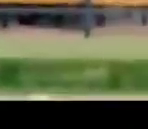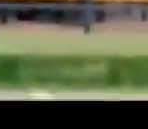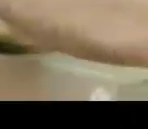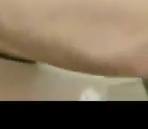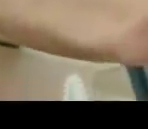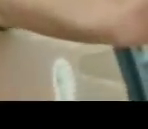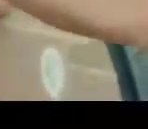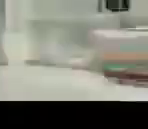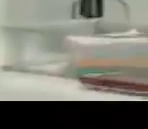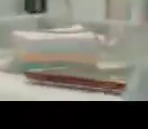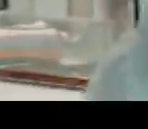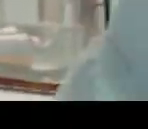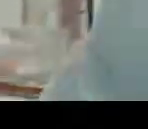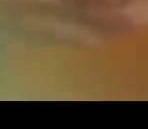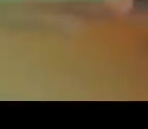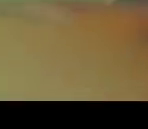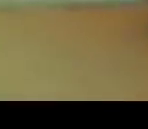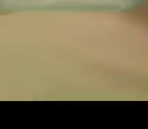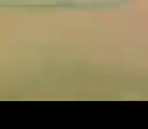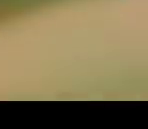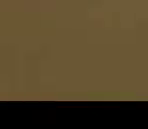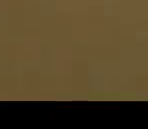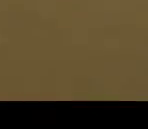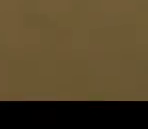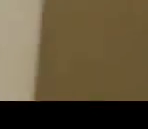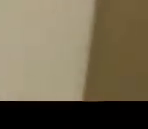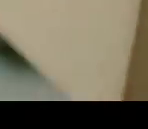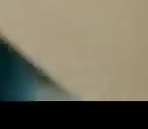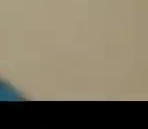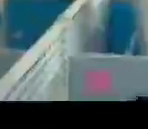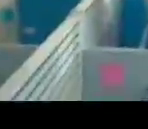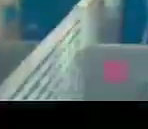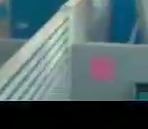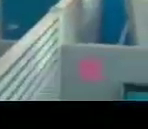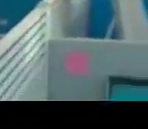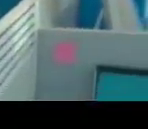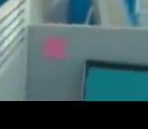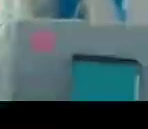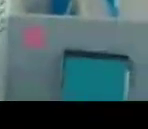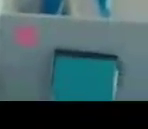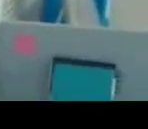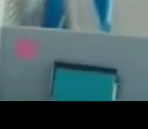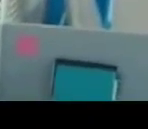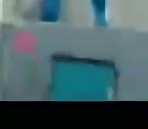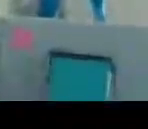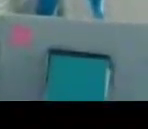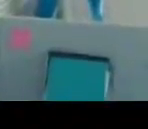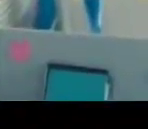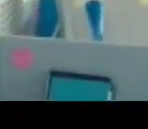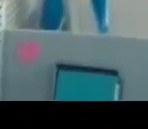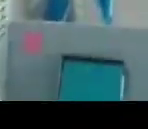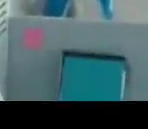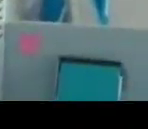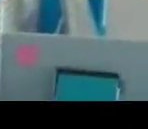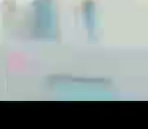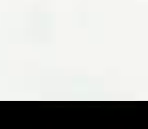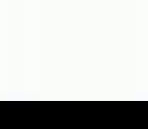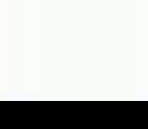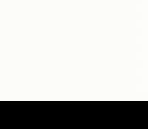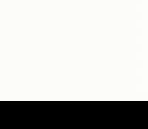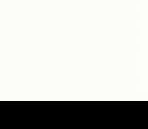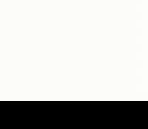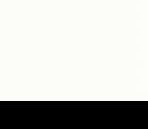servicio. Inaugura, amplía, mejora y expándete, porque el financiamiento para unos es empleo para